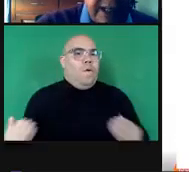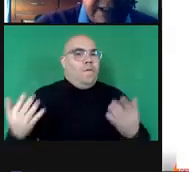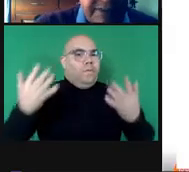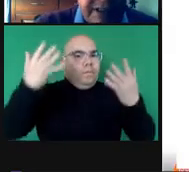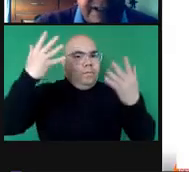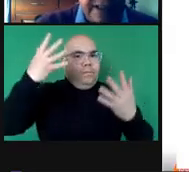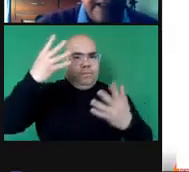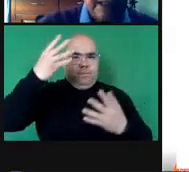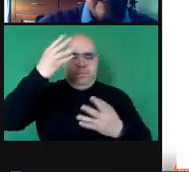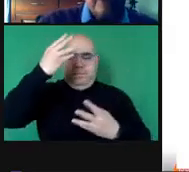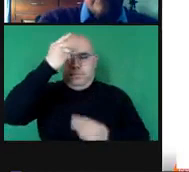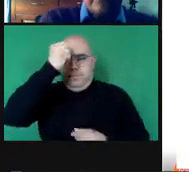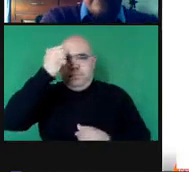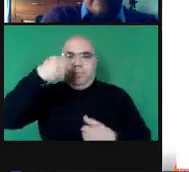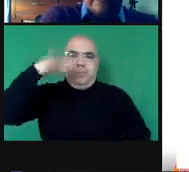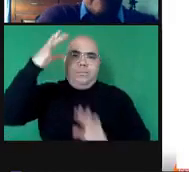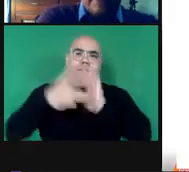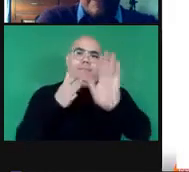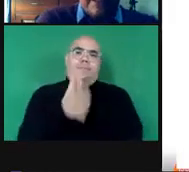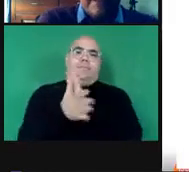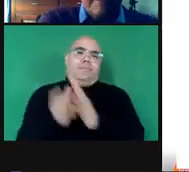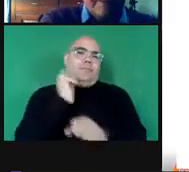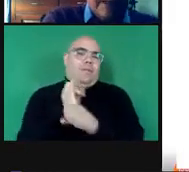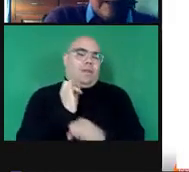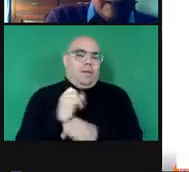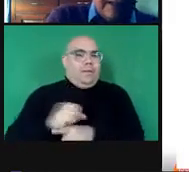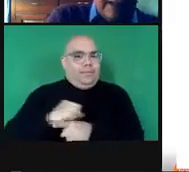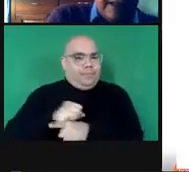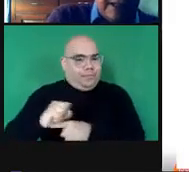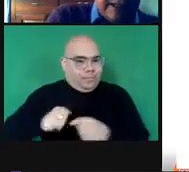usos sociales a partir de la institucionalidad de la práctica.